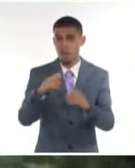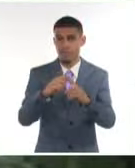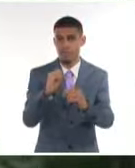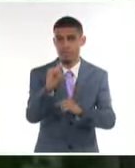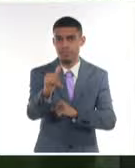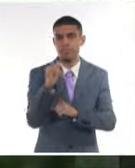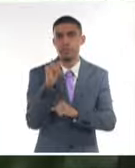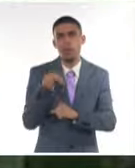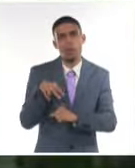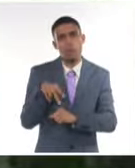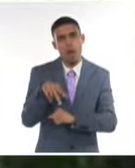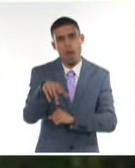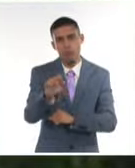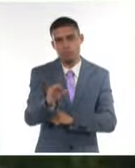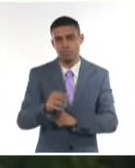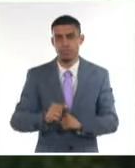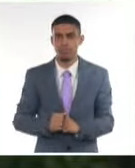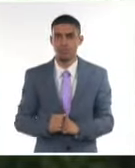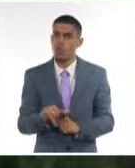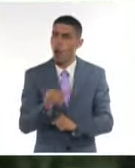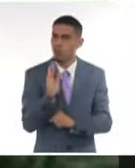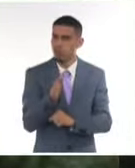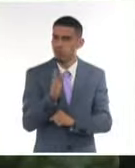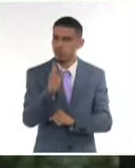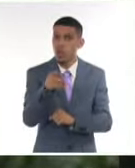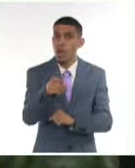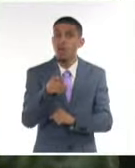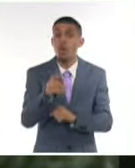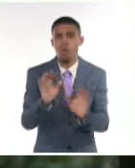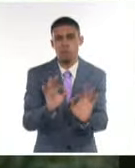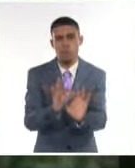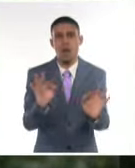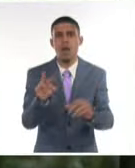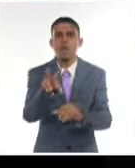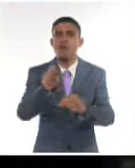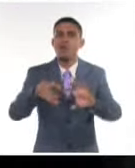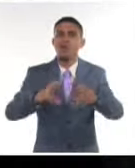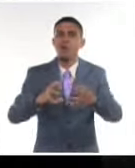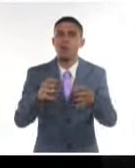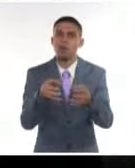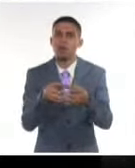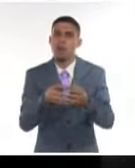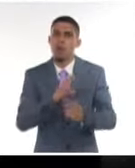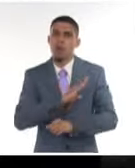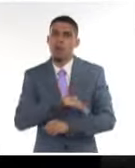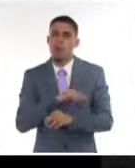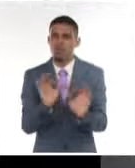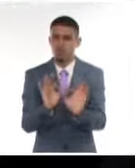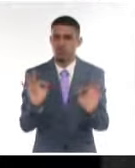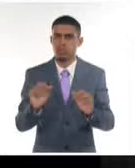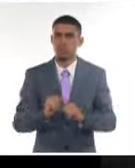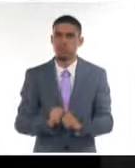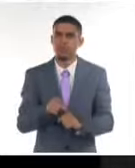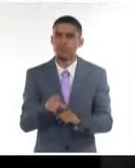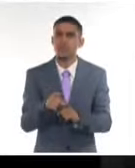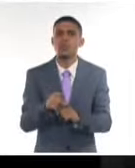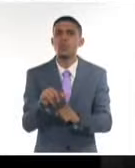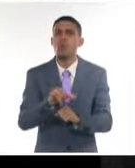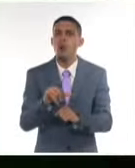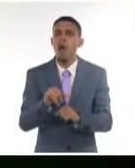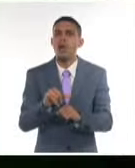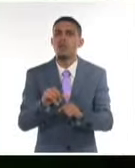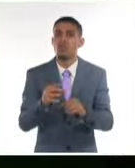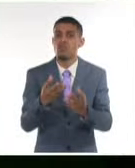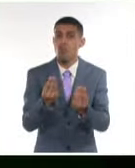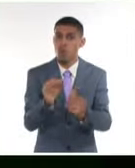pie. Una operación excepcional para una tropa rebelde excepcional que se movió durante días en